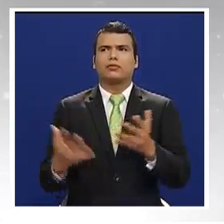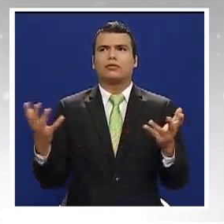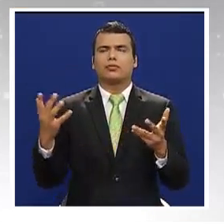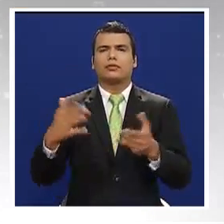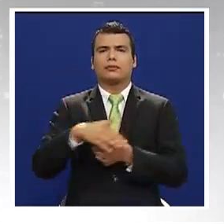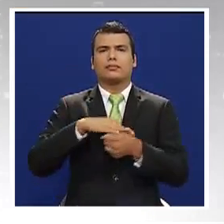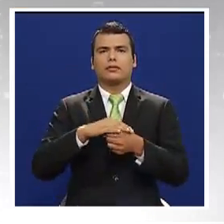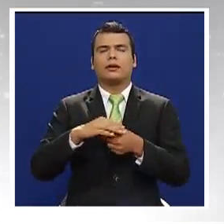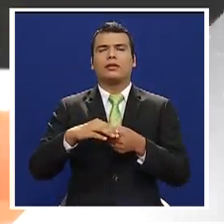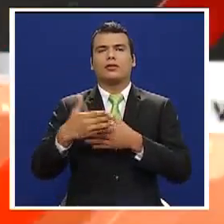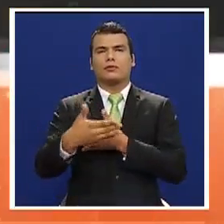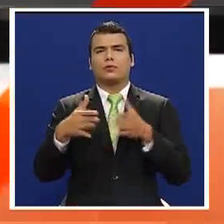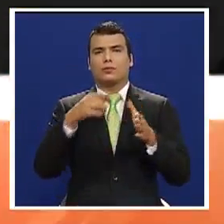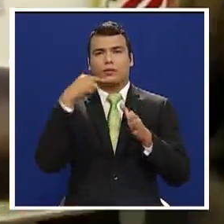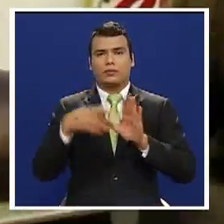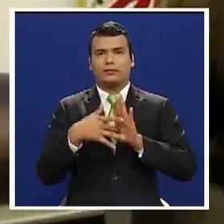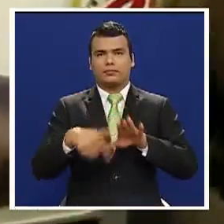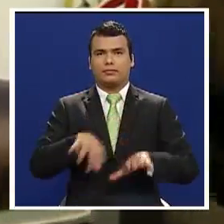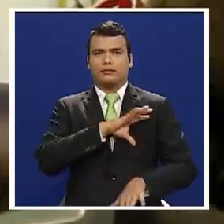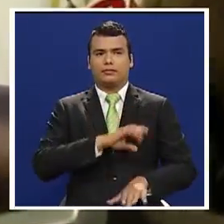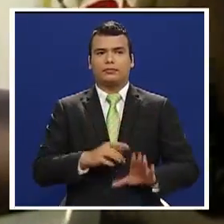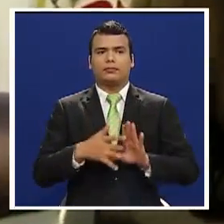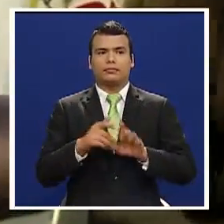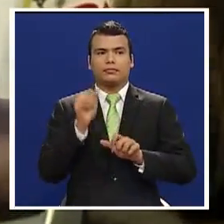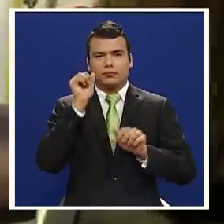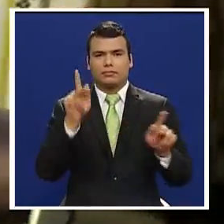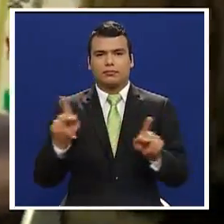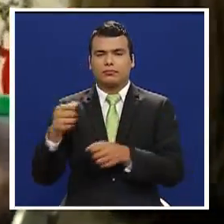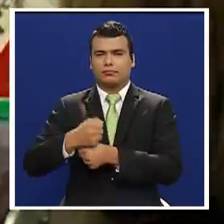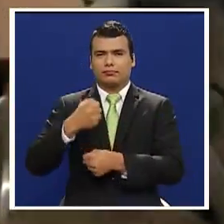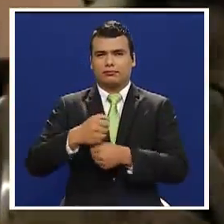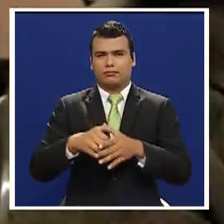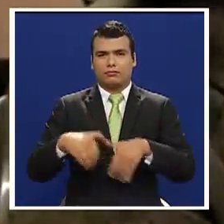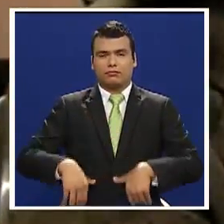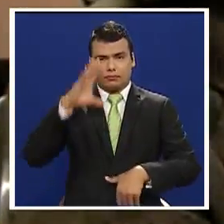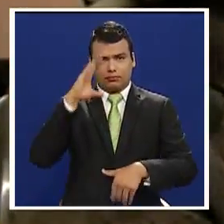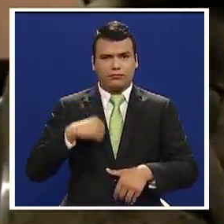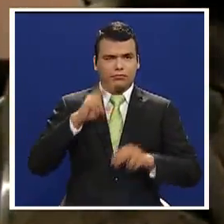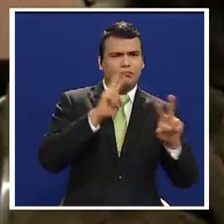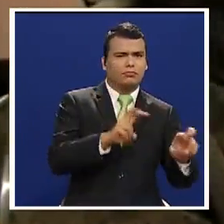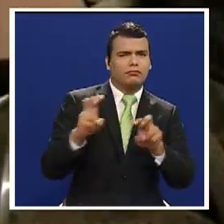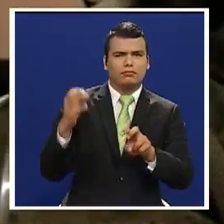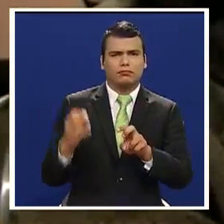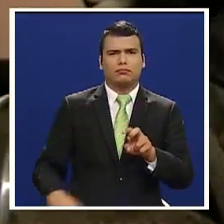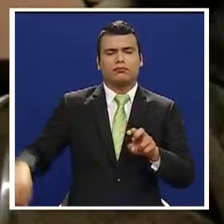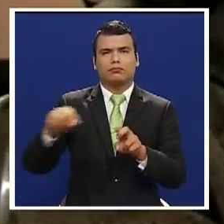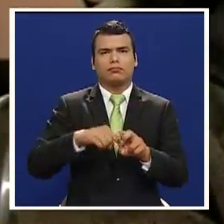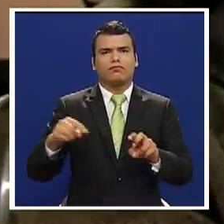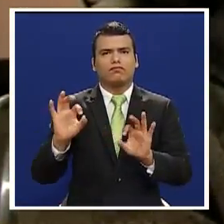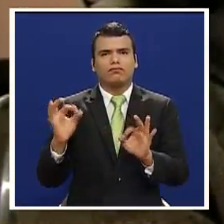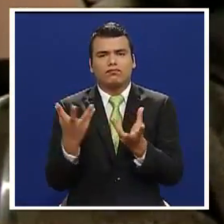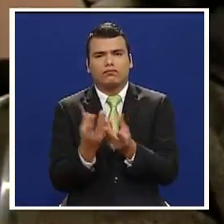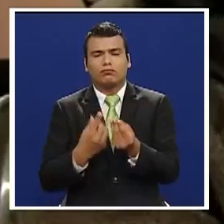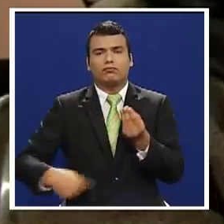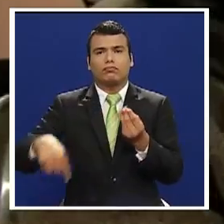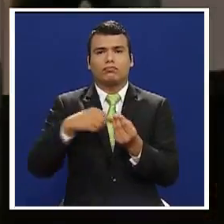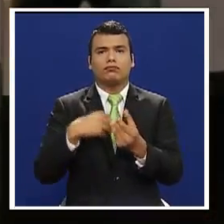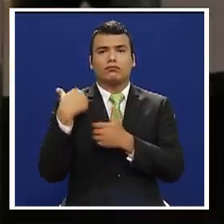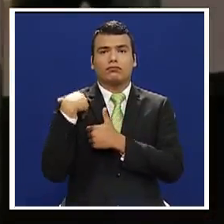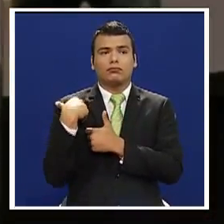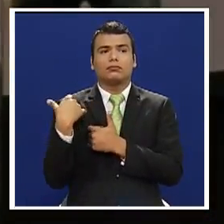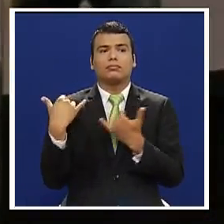Buenos días, bienvenidos a Telepacífico Noticias. Estos son nuestros temas del día. Por derrumbes en la vía Medellín, aislado el